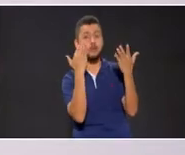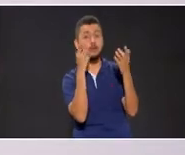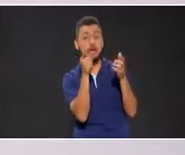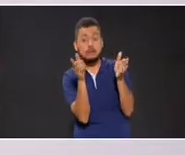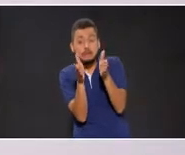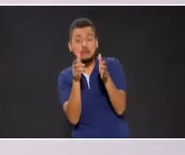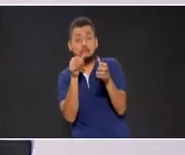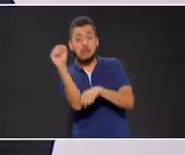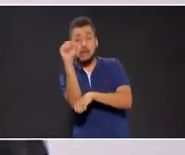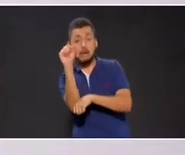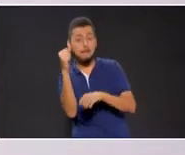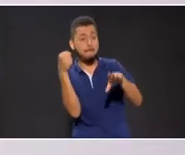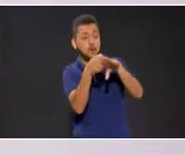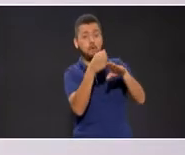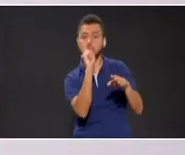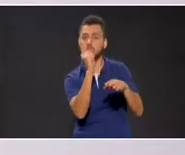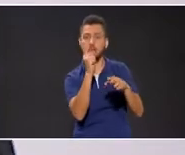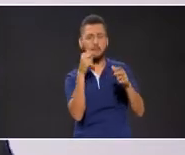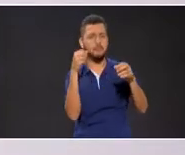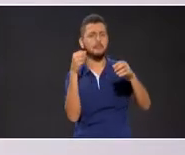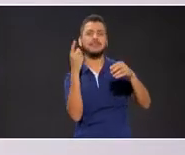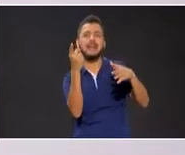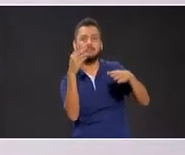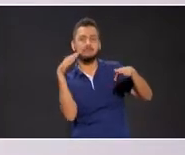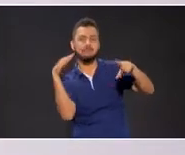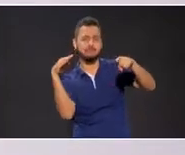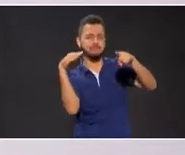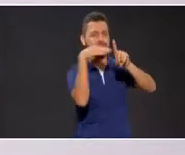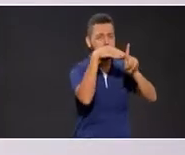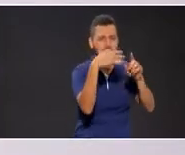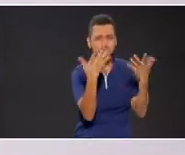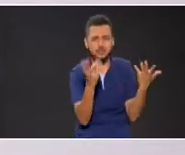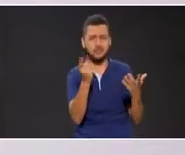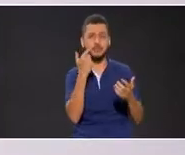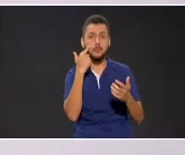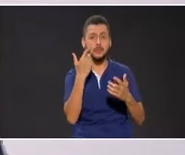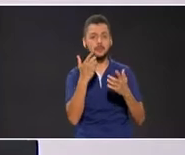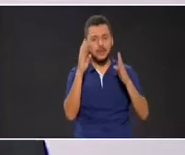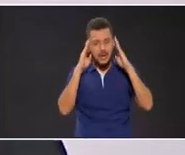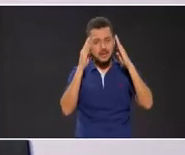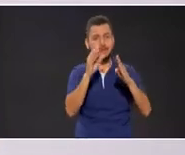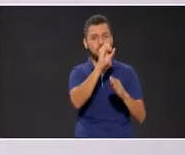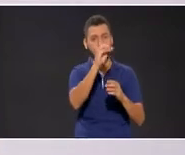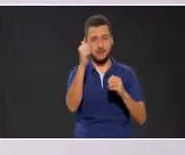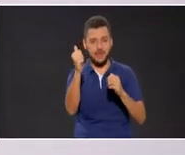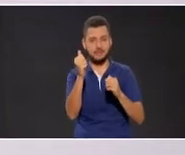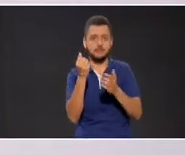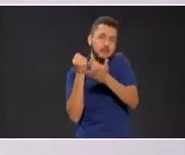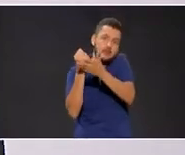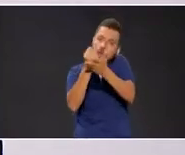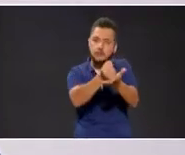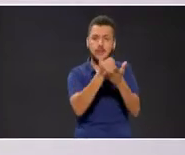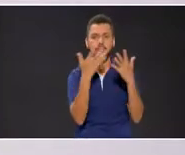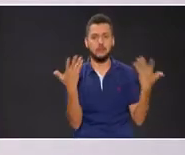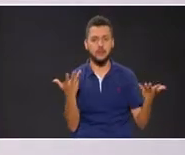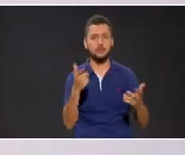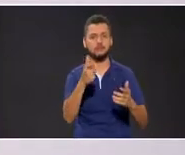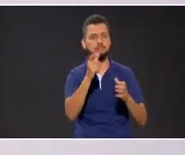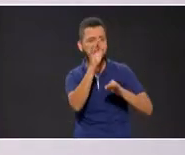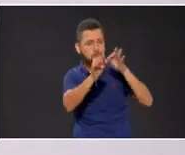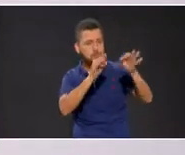los clubes de vida aumentar su cobertura aumentar la cobertura de los centros de vida gerontológicos incorporar a las personas mayores en la cadena